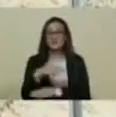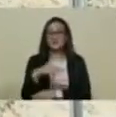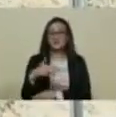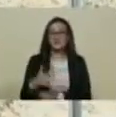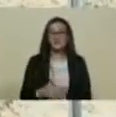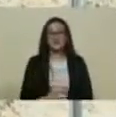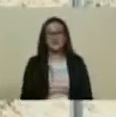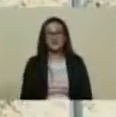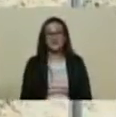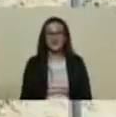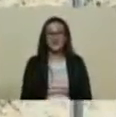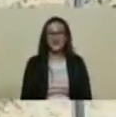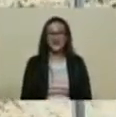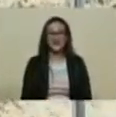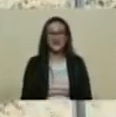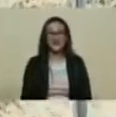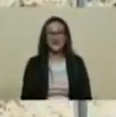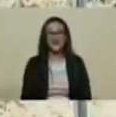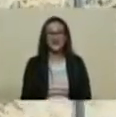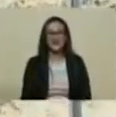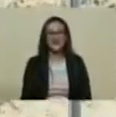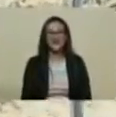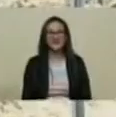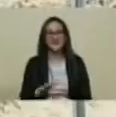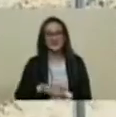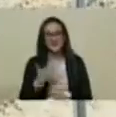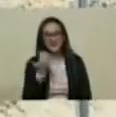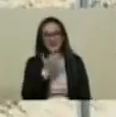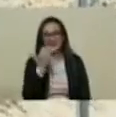saben, porque ustedes se ríen.